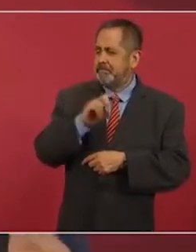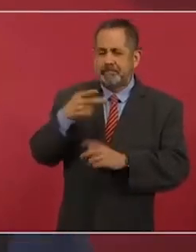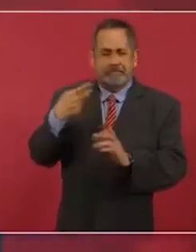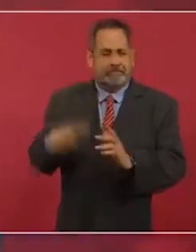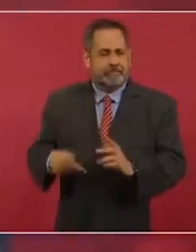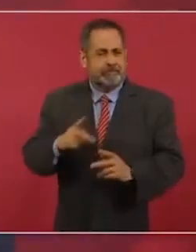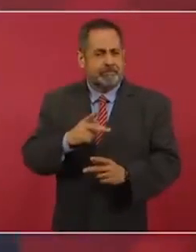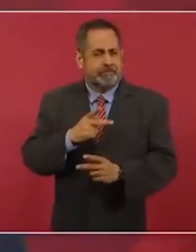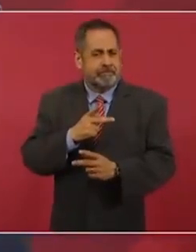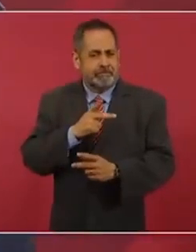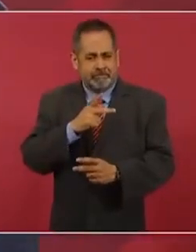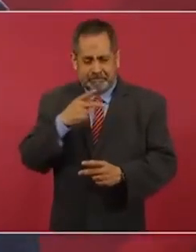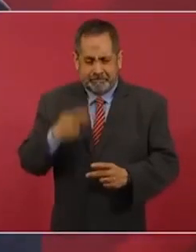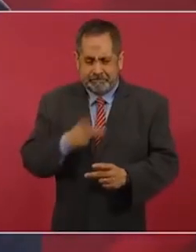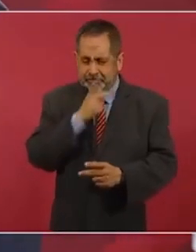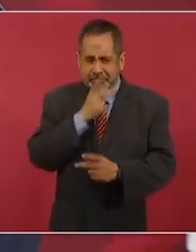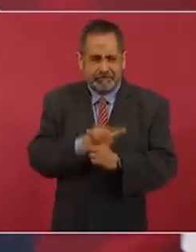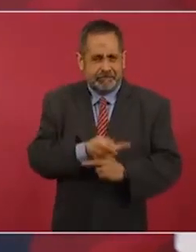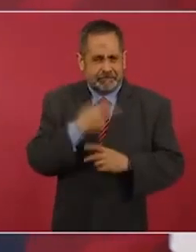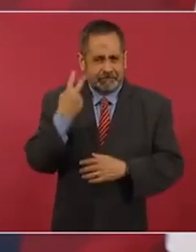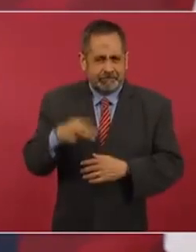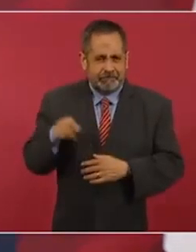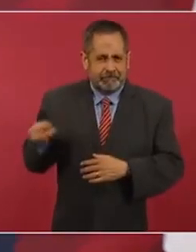Esas son sus enseñanzas.